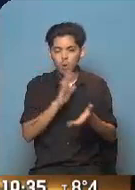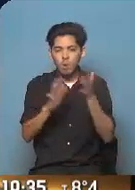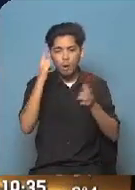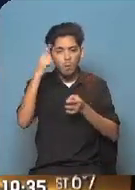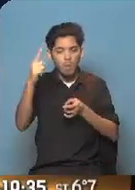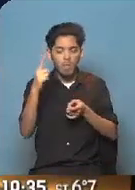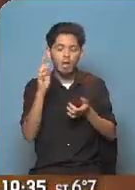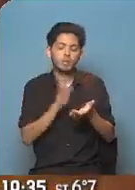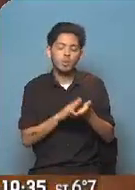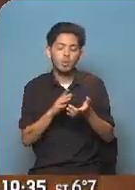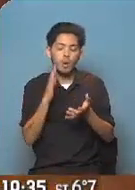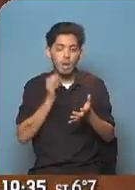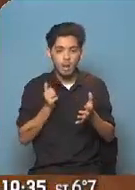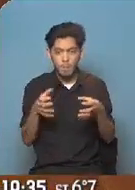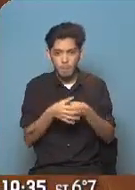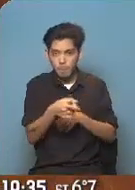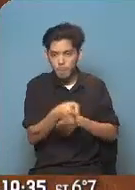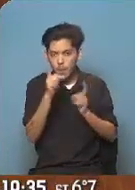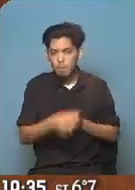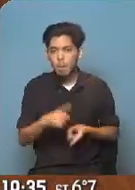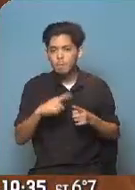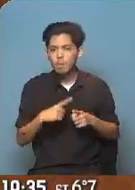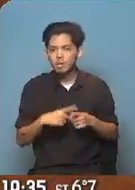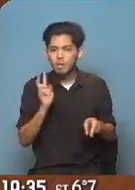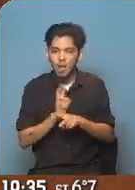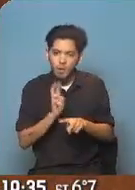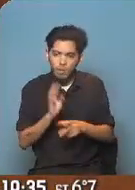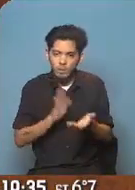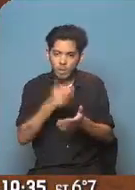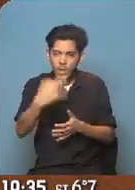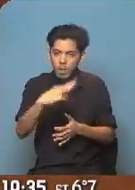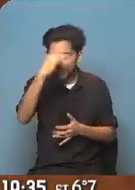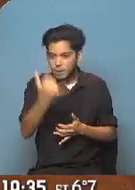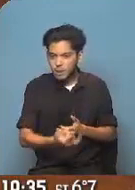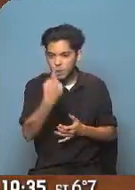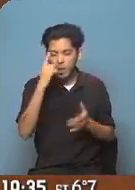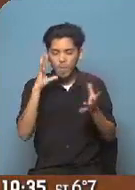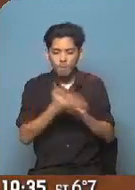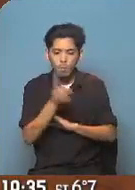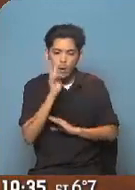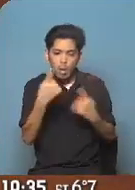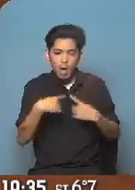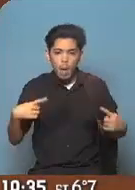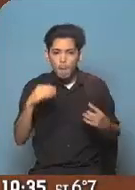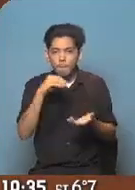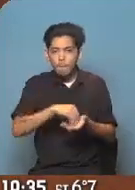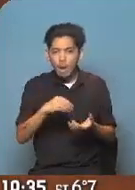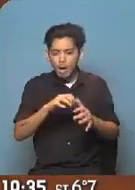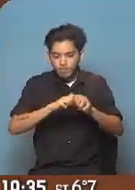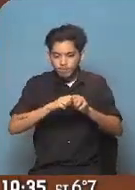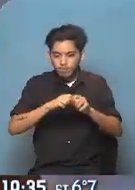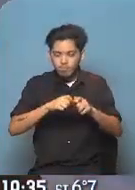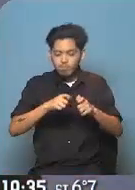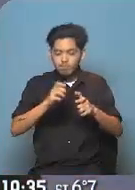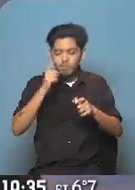nuestras fuerzas armadas a una política de defensa que tiene que tener una mirada mucho más abarcativa sobre lo que está sucediendo hoy